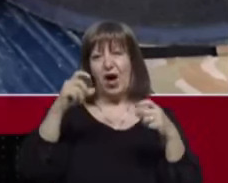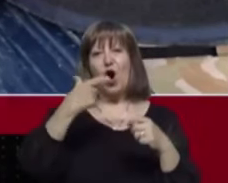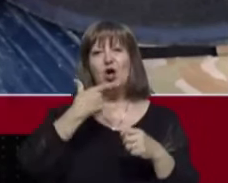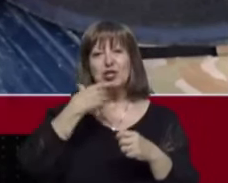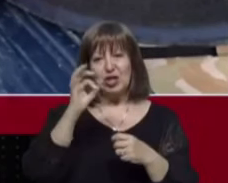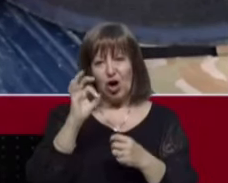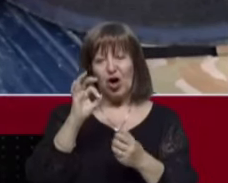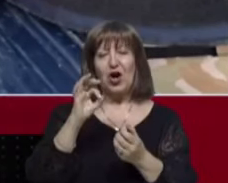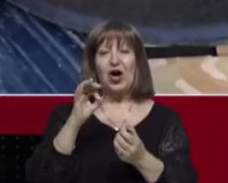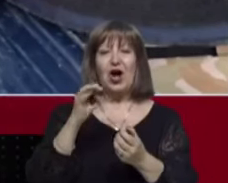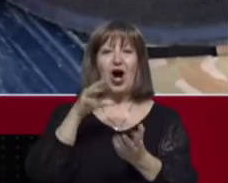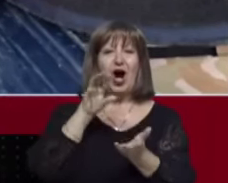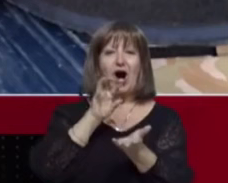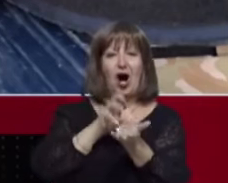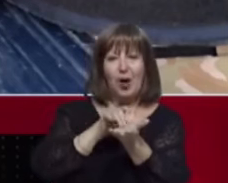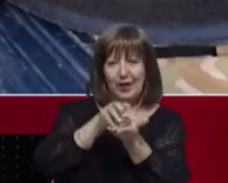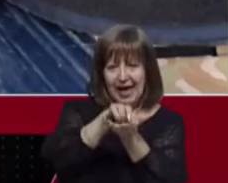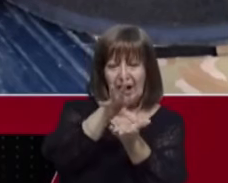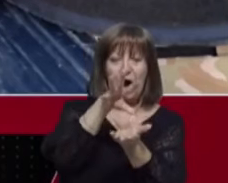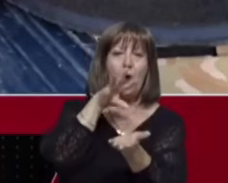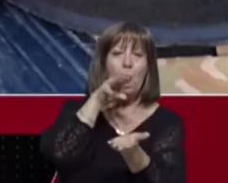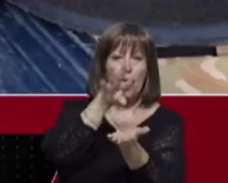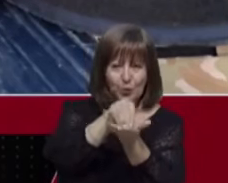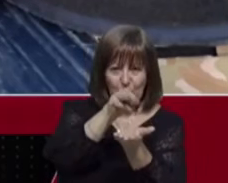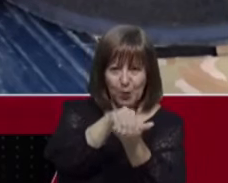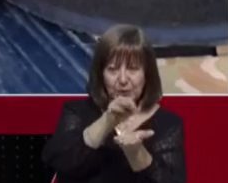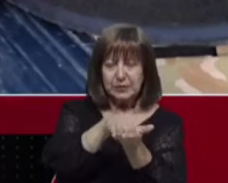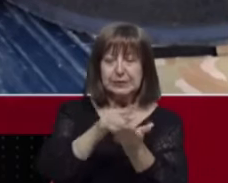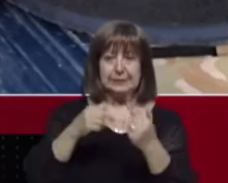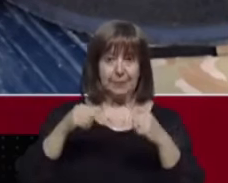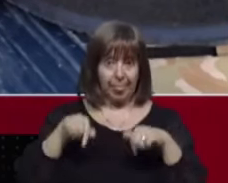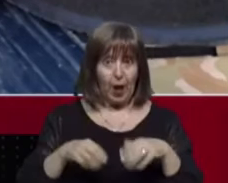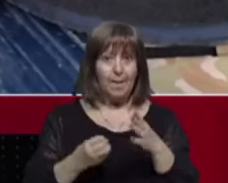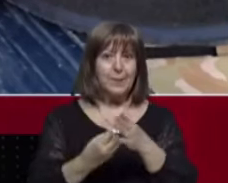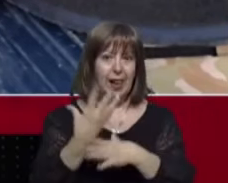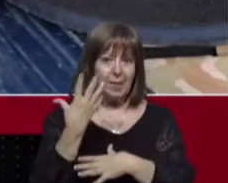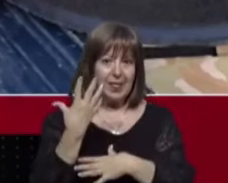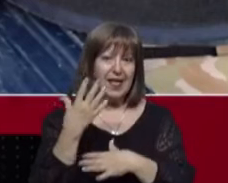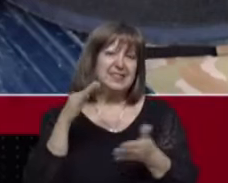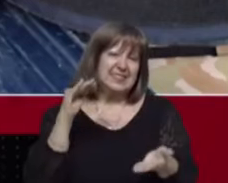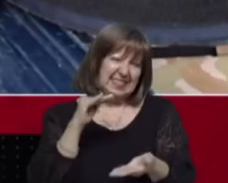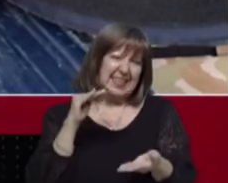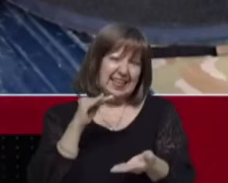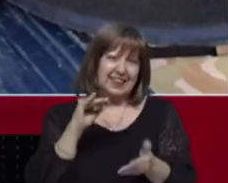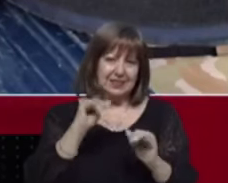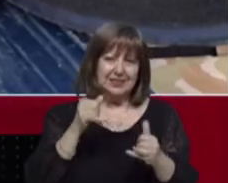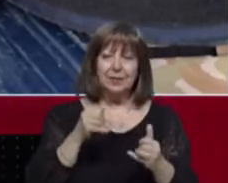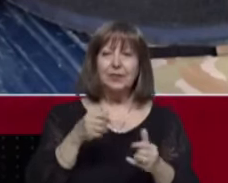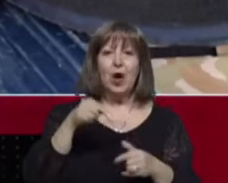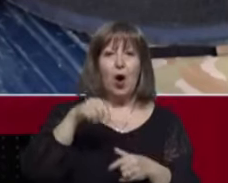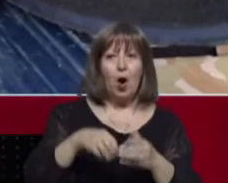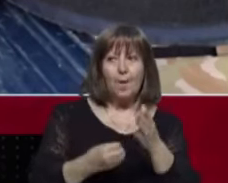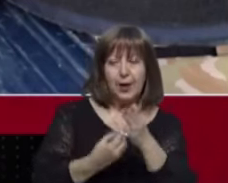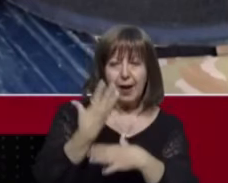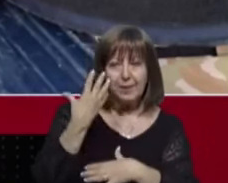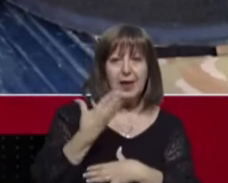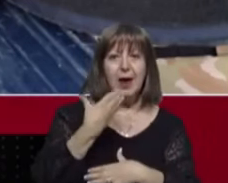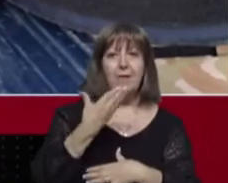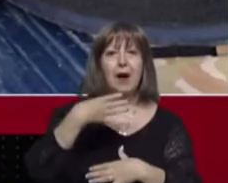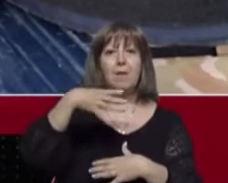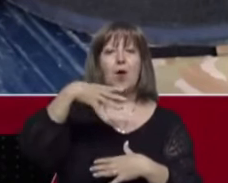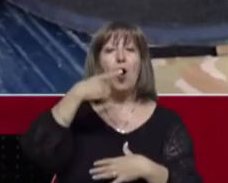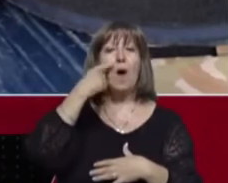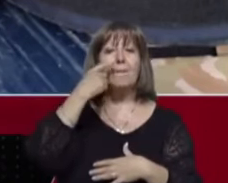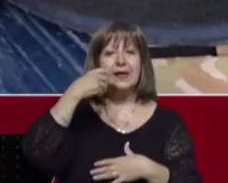bastante chiquito, por cierto. Nosotros pudimos hablar hoy por la mañana con Fabricio Magistretti, que es delegado de Recursos Naturales en la zona este,